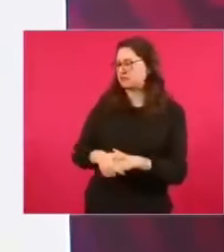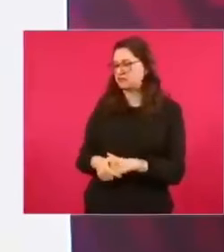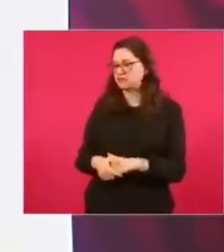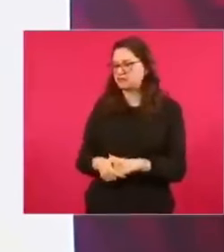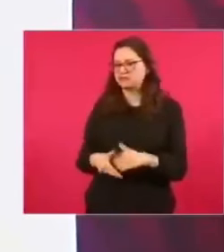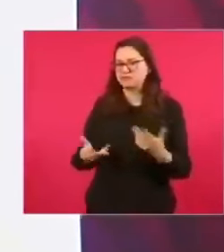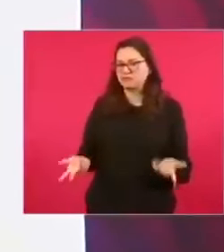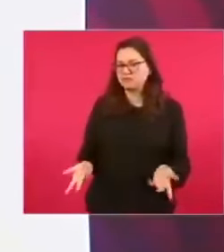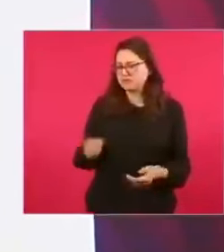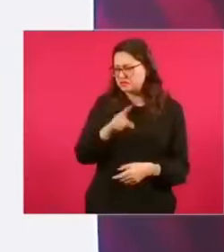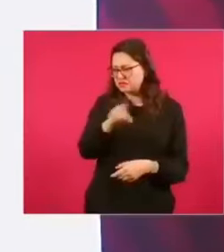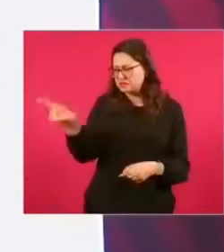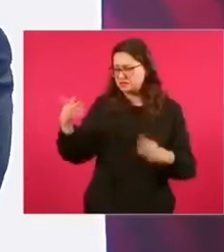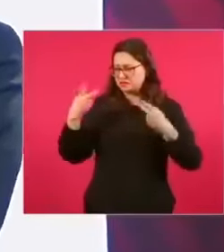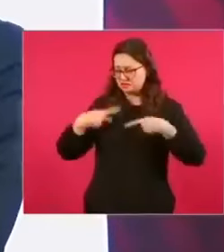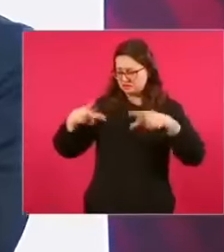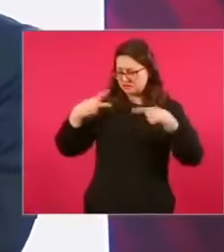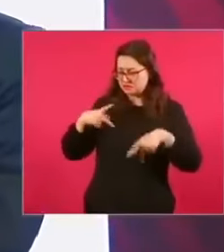cada 2 meses,